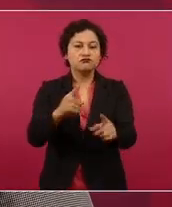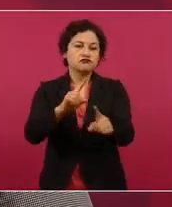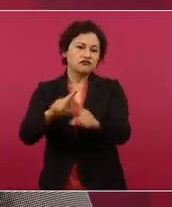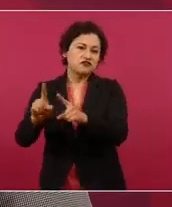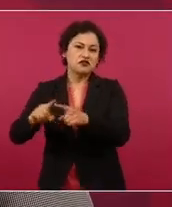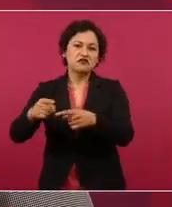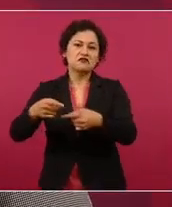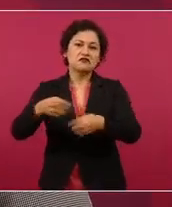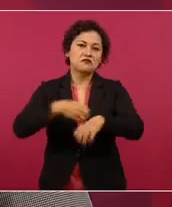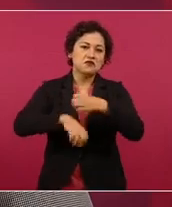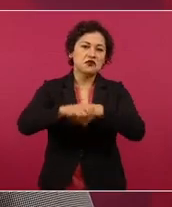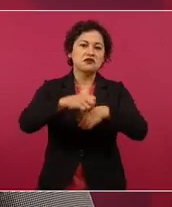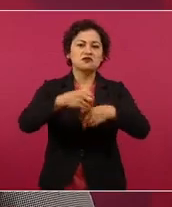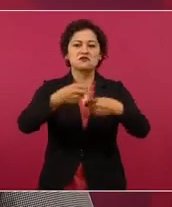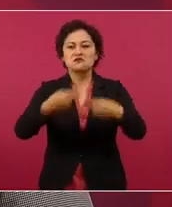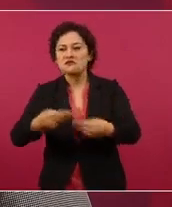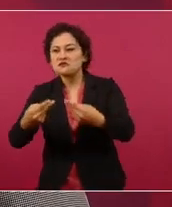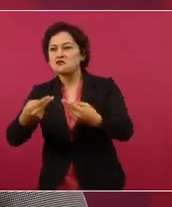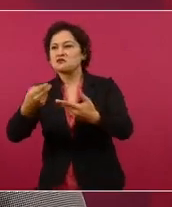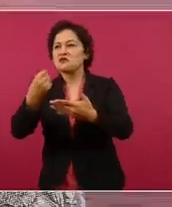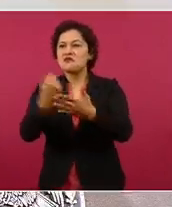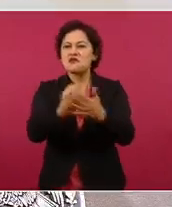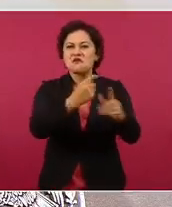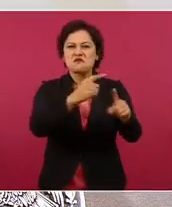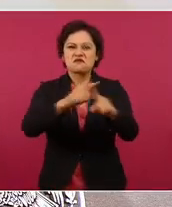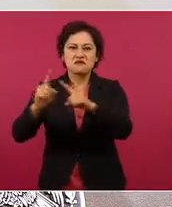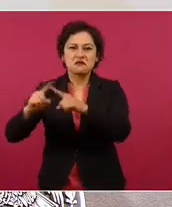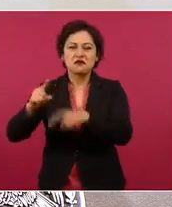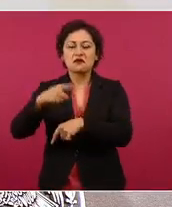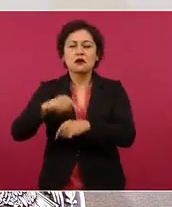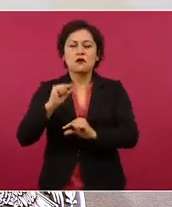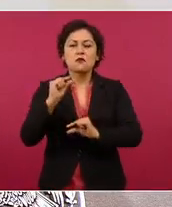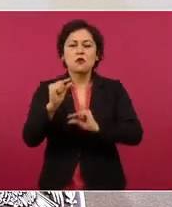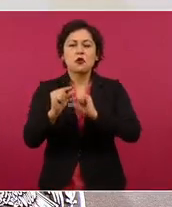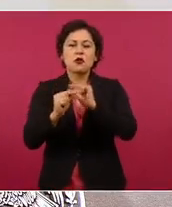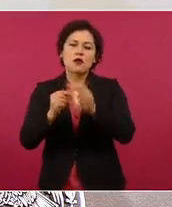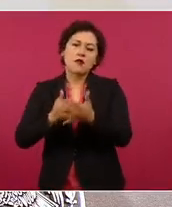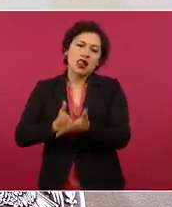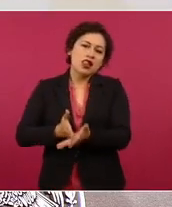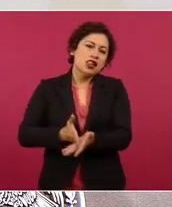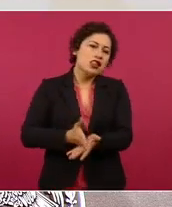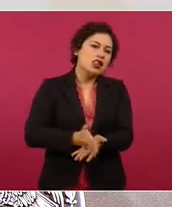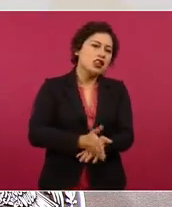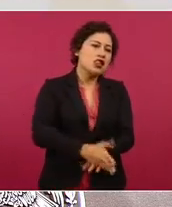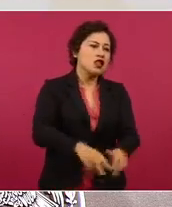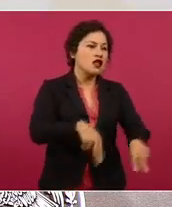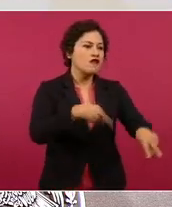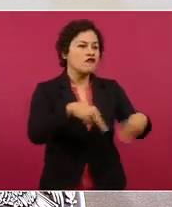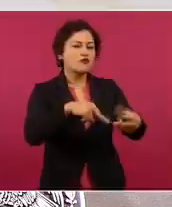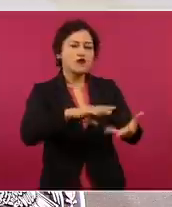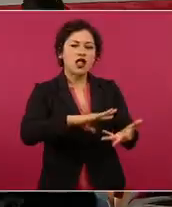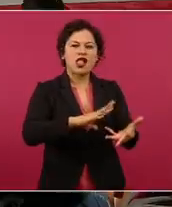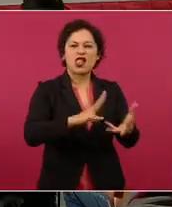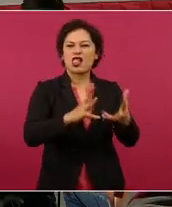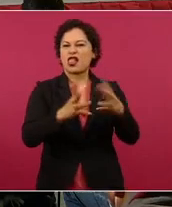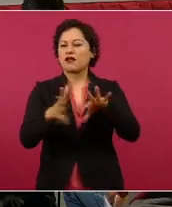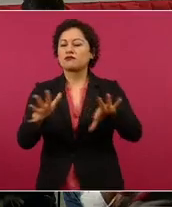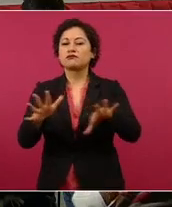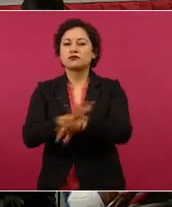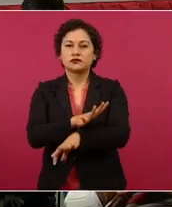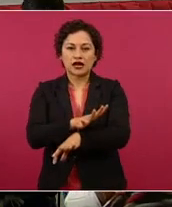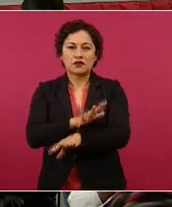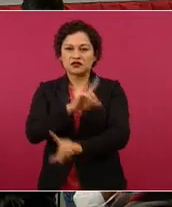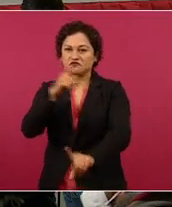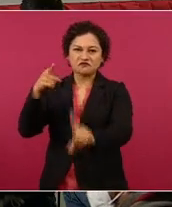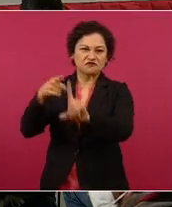y dueños, que poco a poco han ido desvirtuando el espíritu deportivo del fútbol nacional para darle prioridad